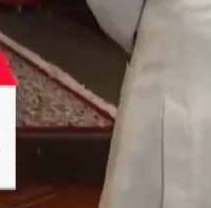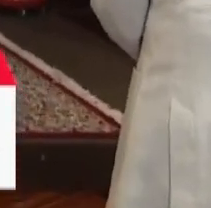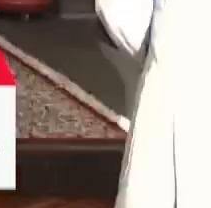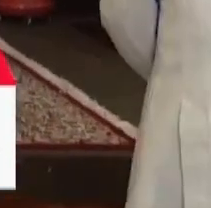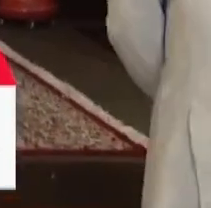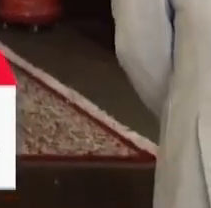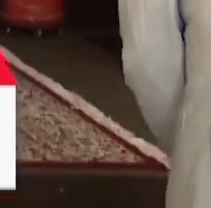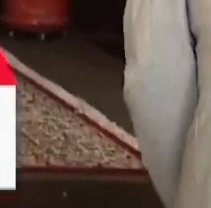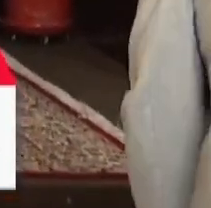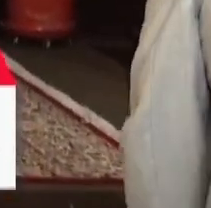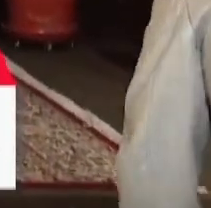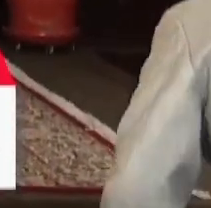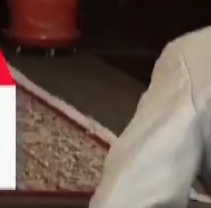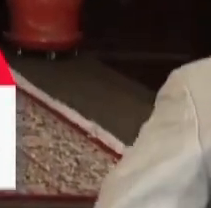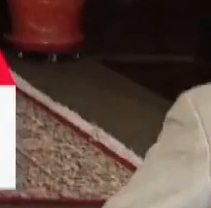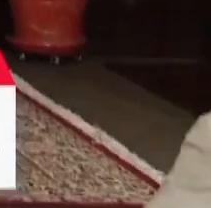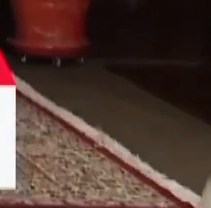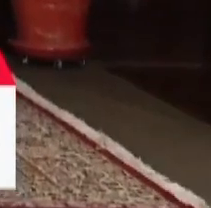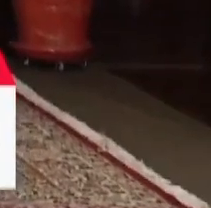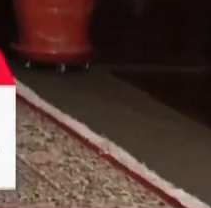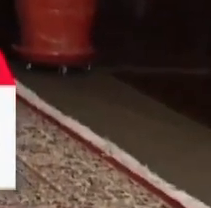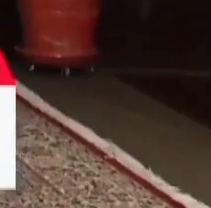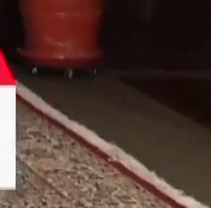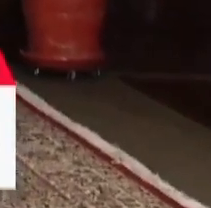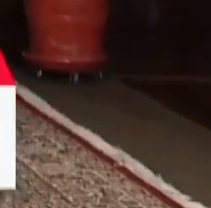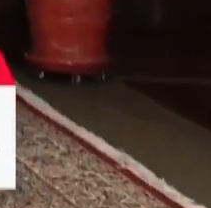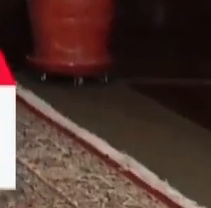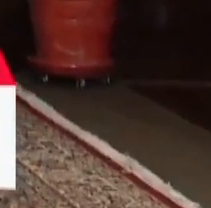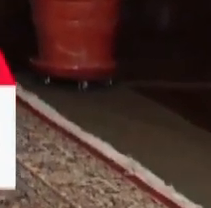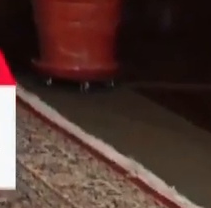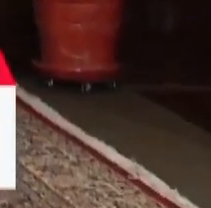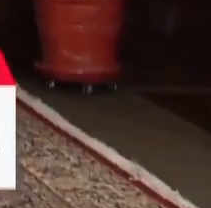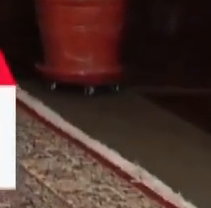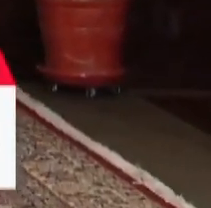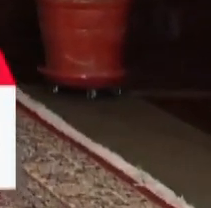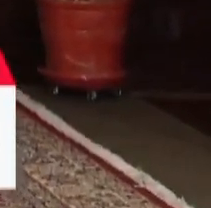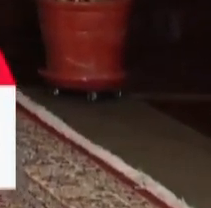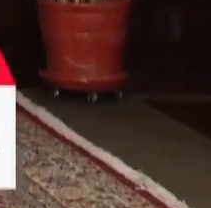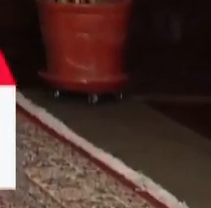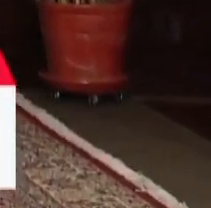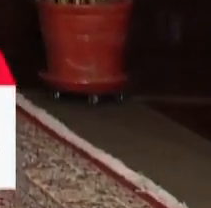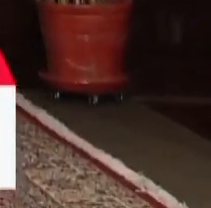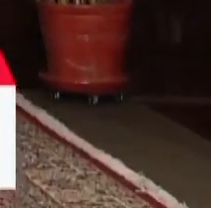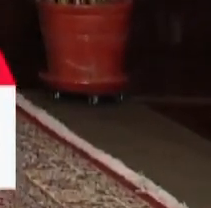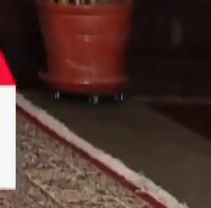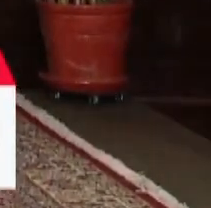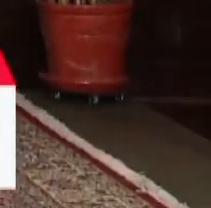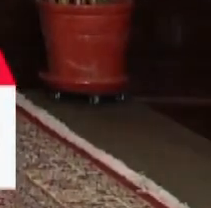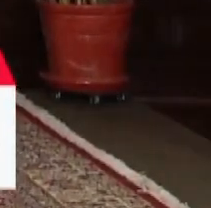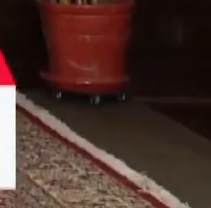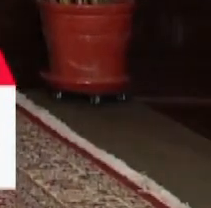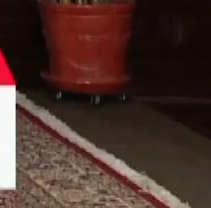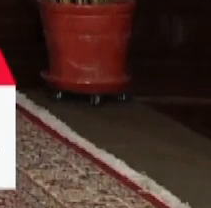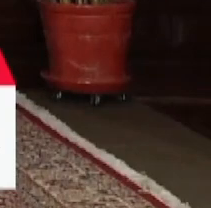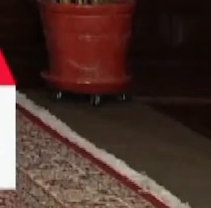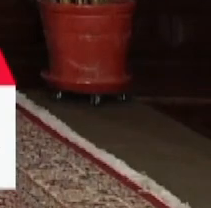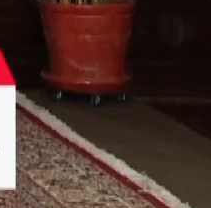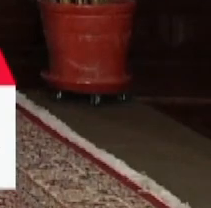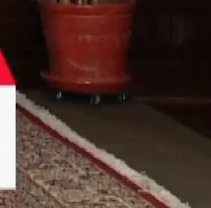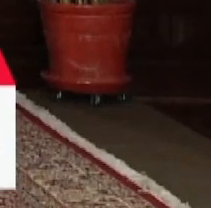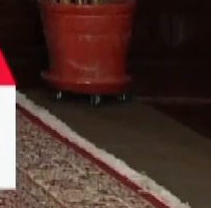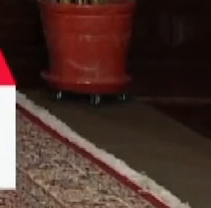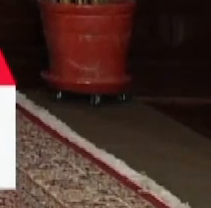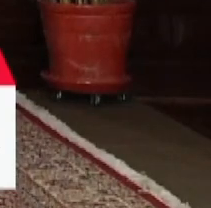Alex Contreras, van a participar de la suscripción del convenio de colaboración interinstitucional